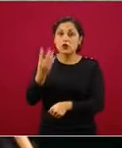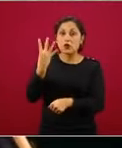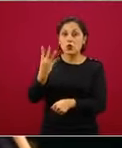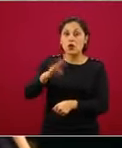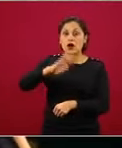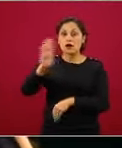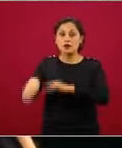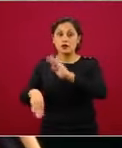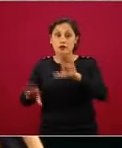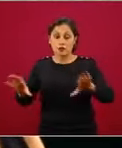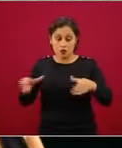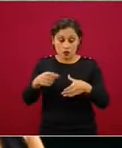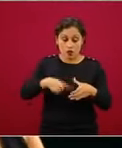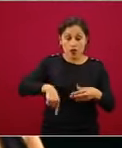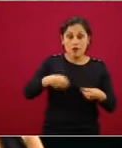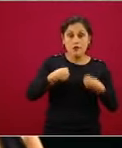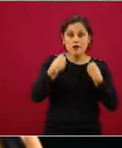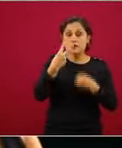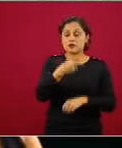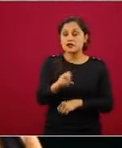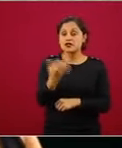habitan 250 personas.